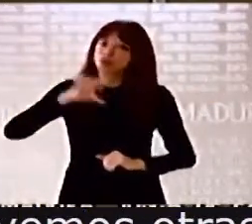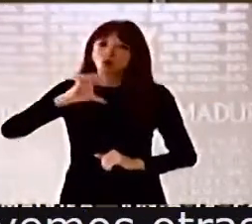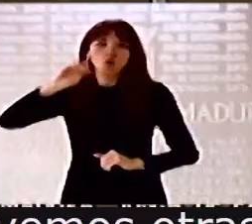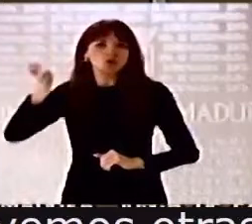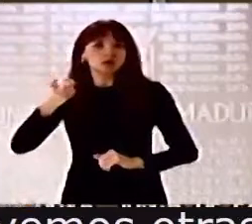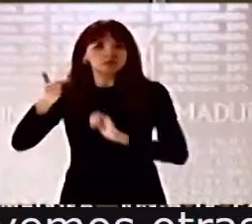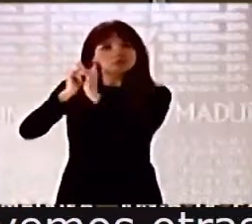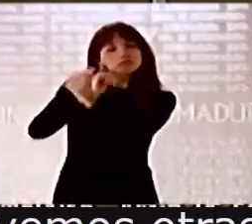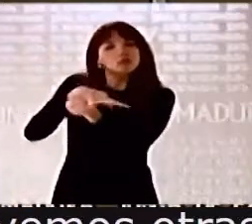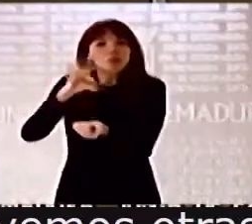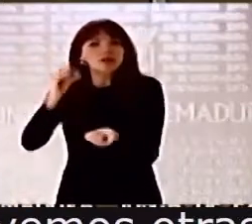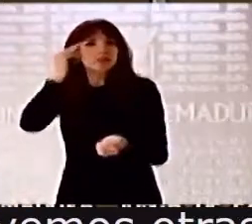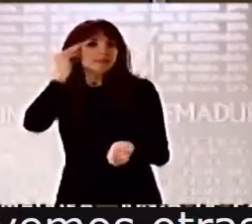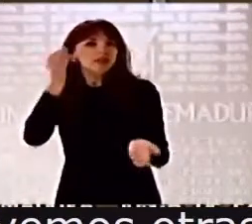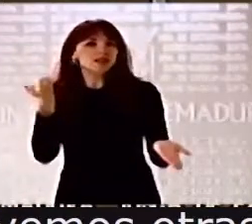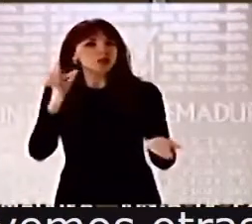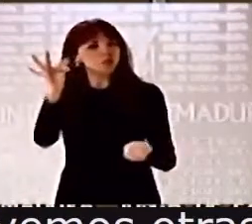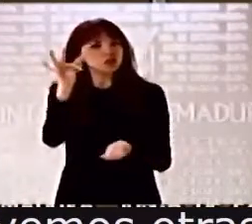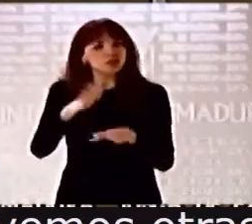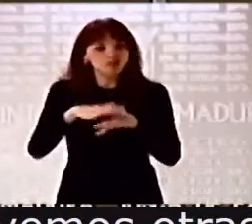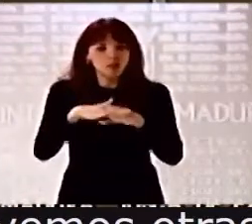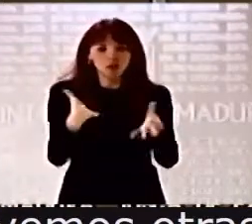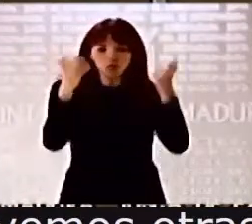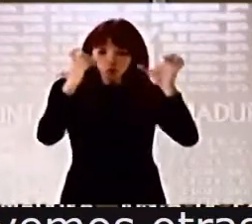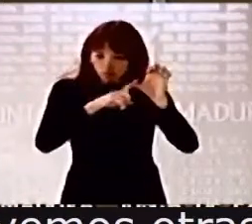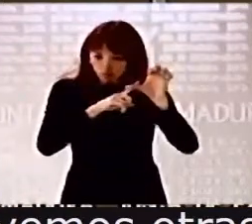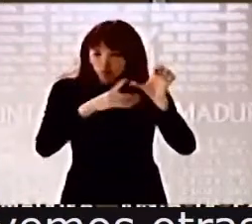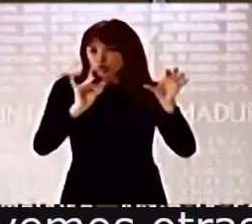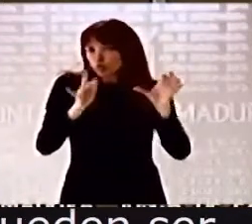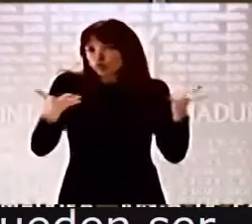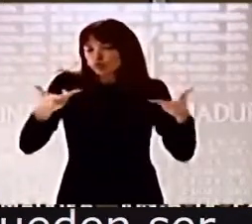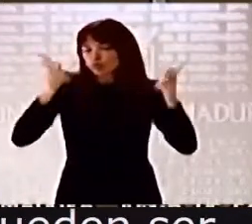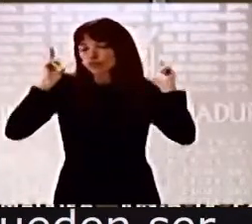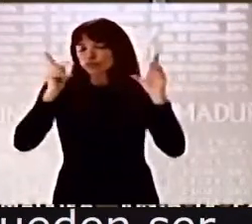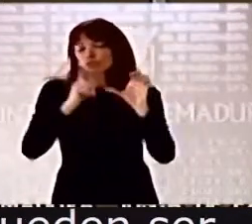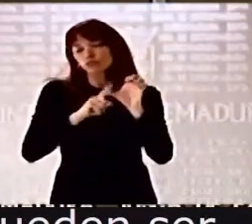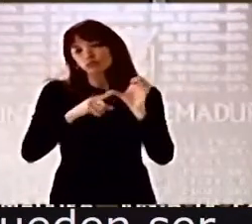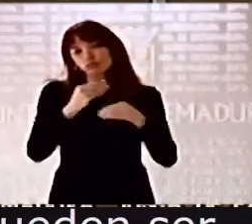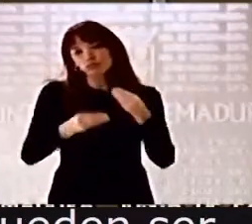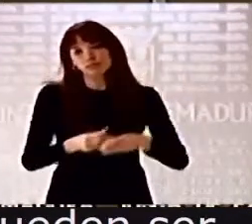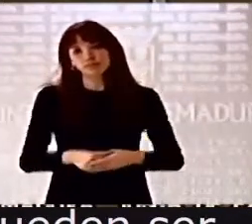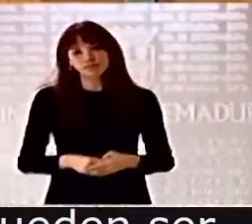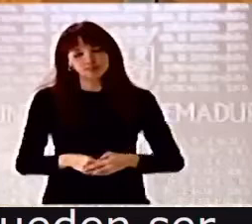se piensa que pueden ser positivas, yo estoy dispuesto a que las hagamos, ¿no?